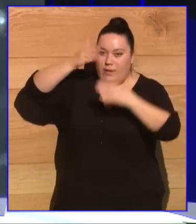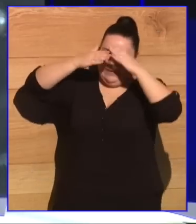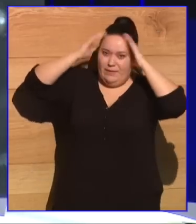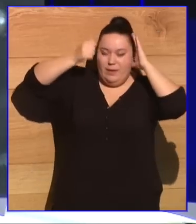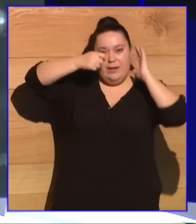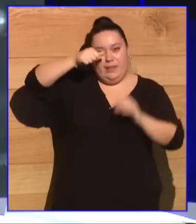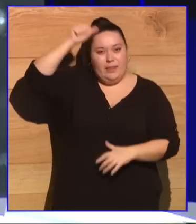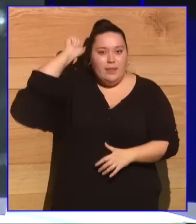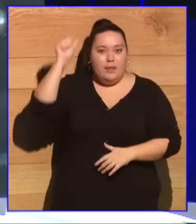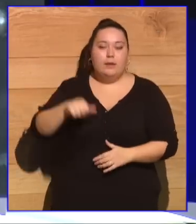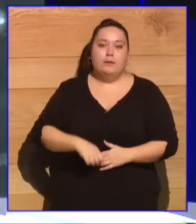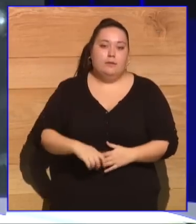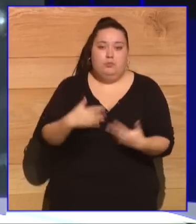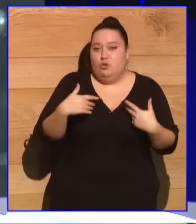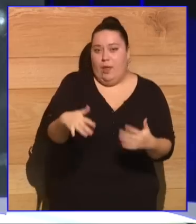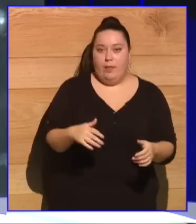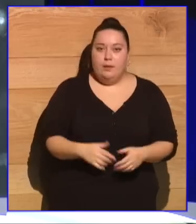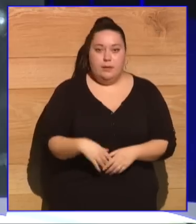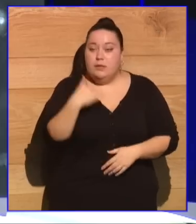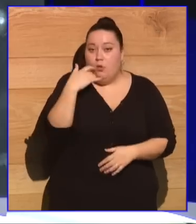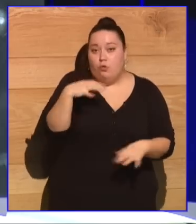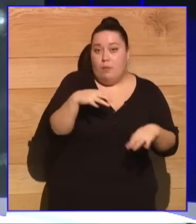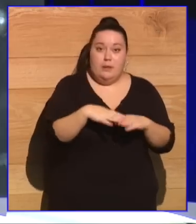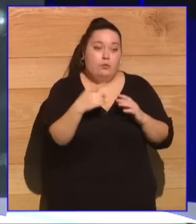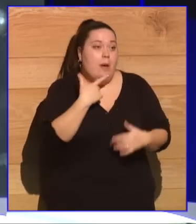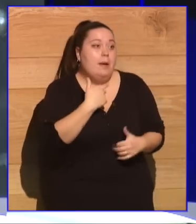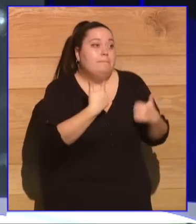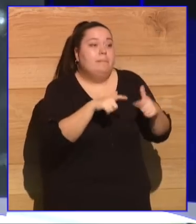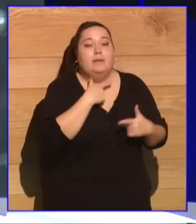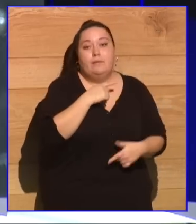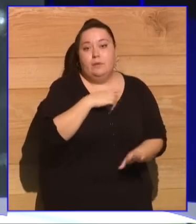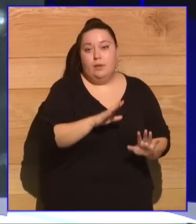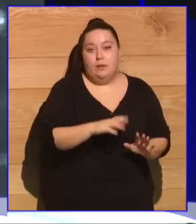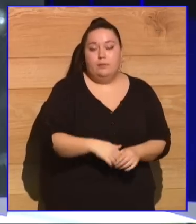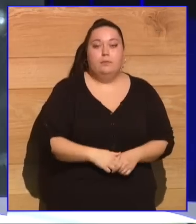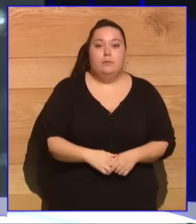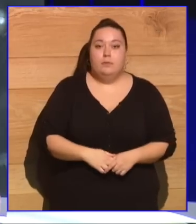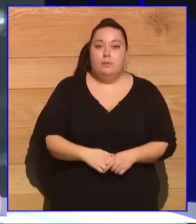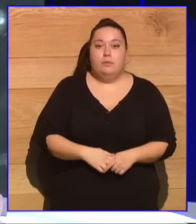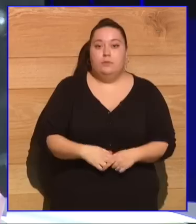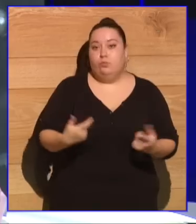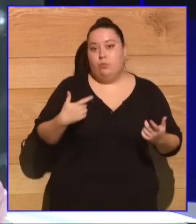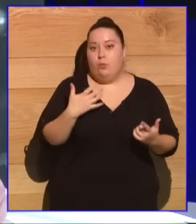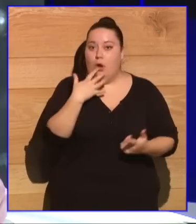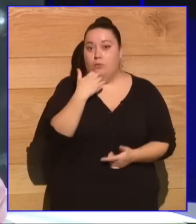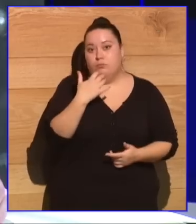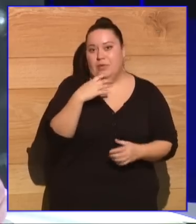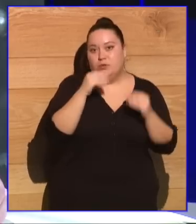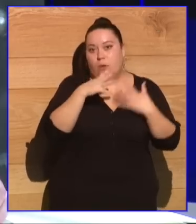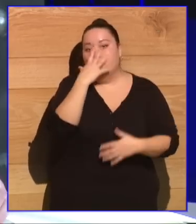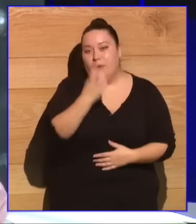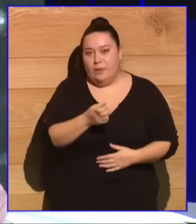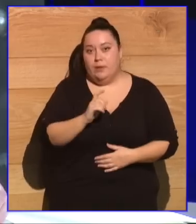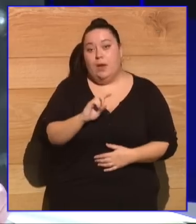como si no hubiera pasado nada. Y eso era habitual y sería la parte divertida de lo de Syd Barrett, que, en fin, es muy dramático, fue una historia muy